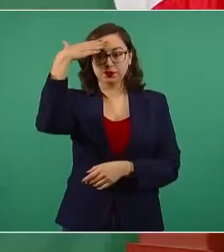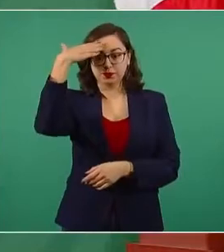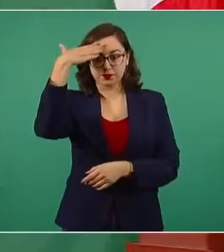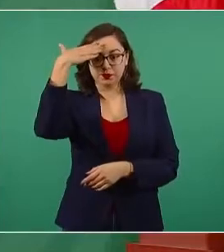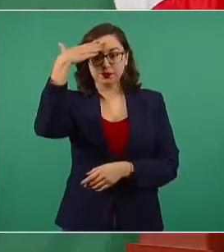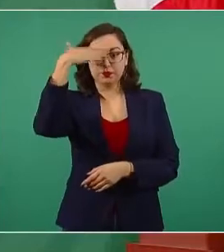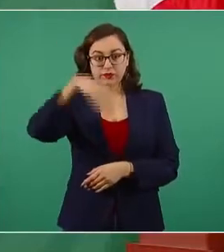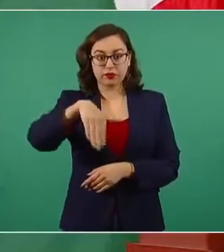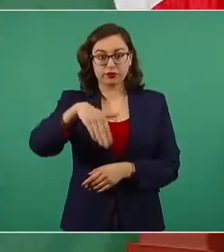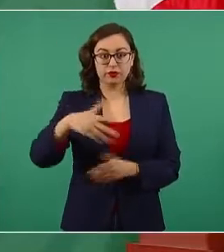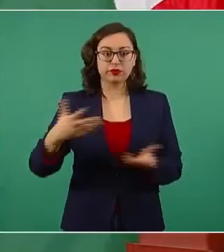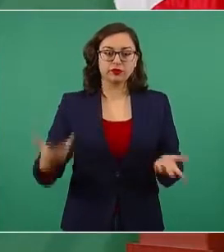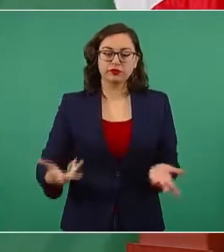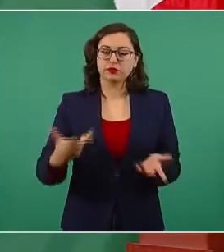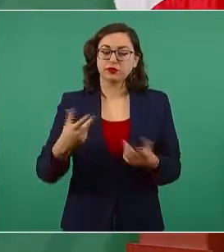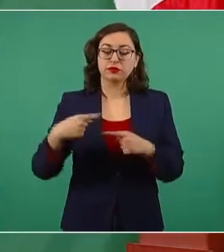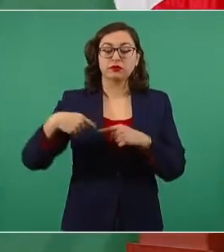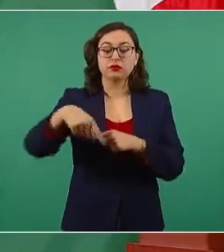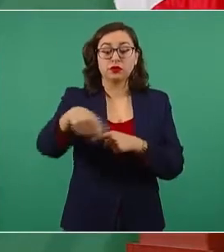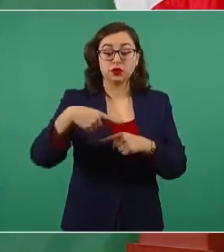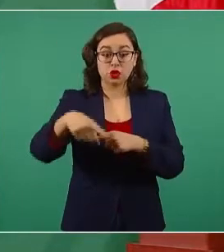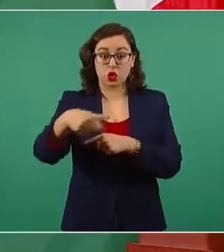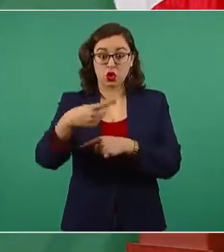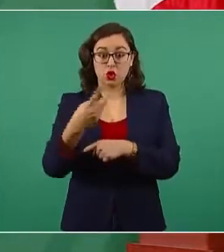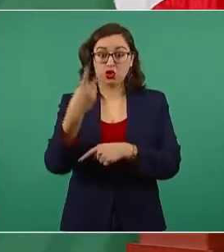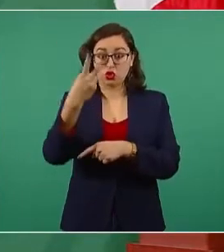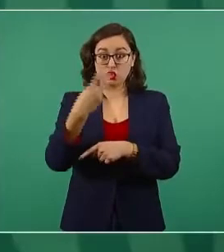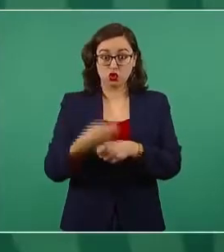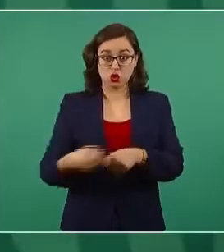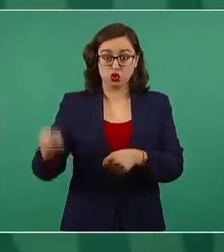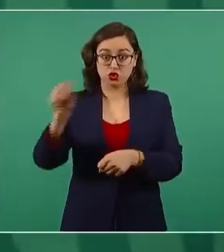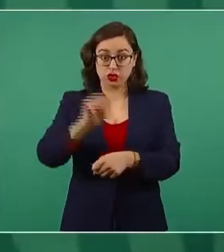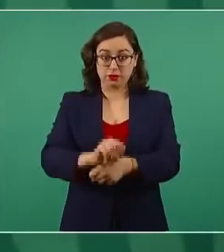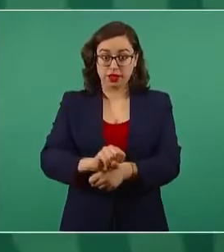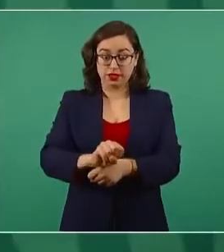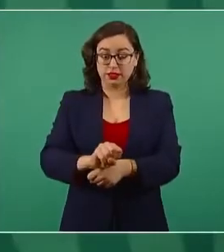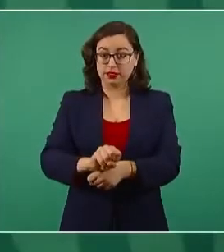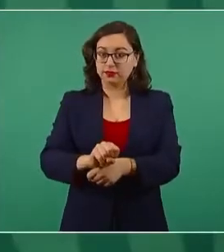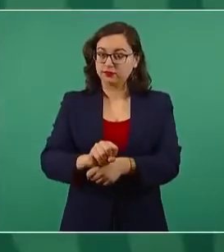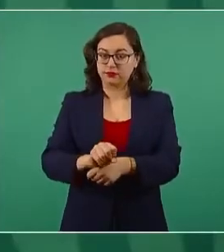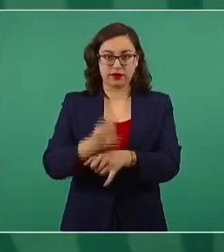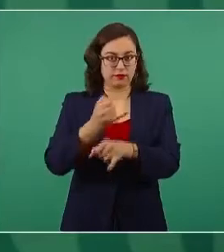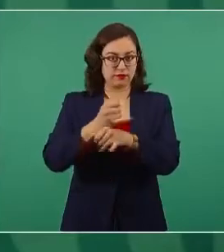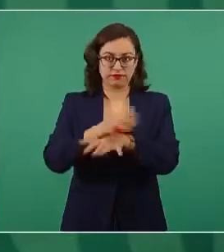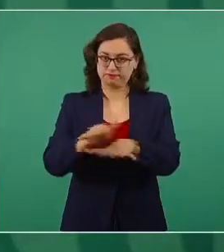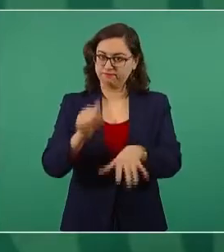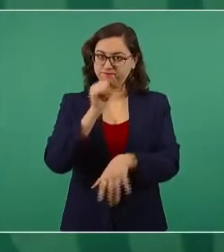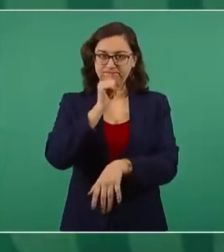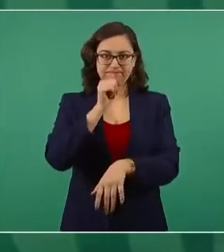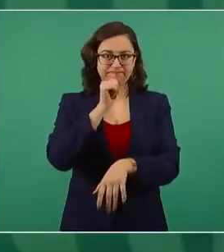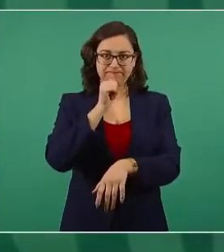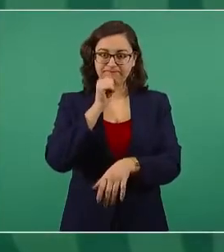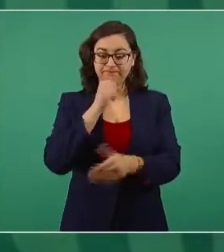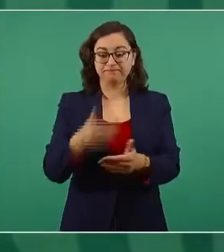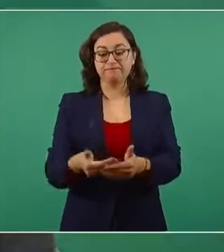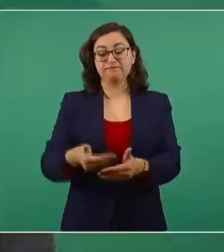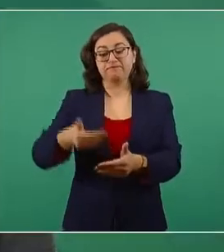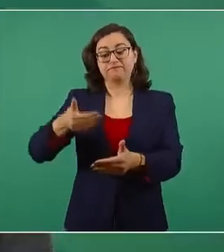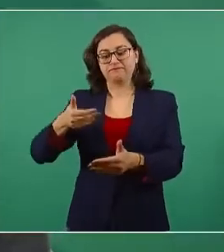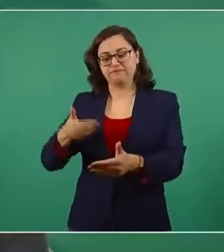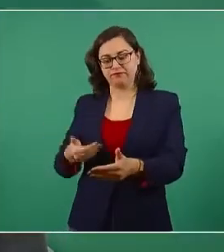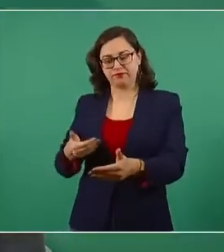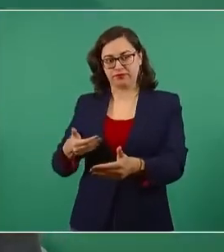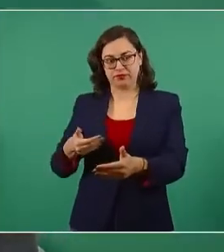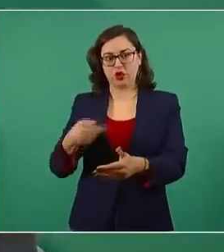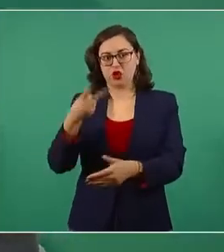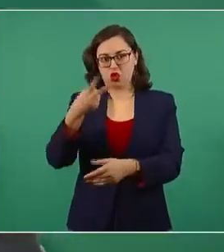generalmente esperamos en las 2 semanas que están más recientes a ver el acúmulo de los datos para